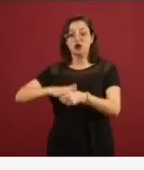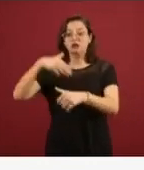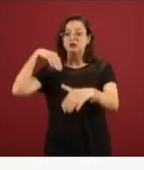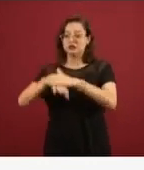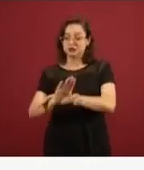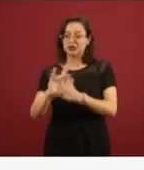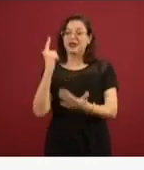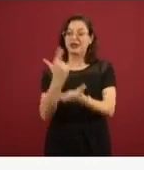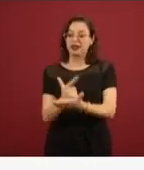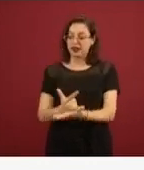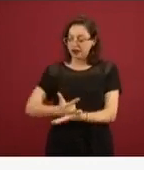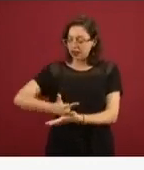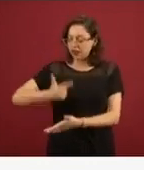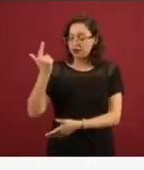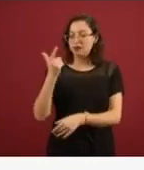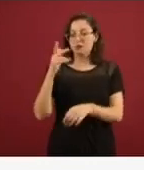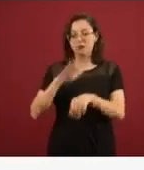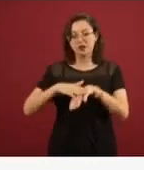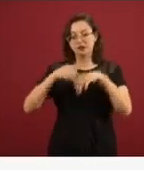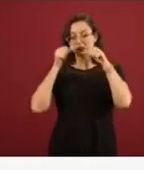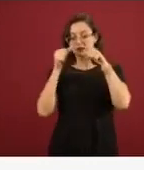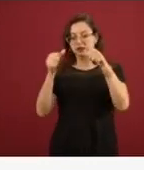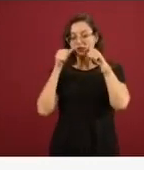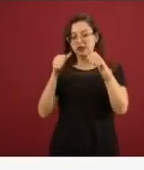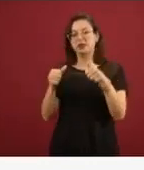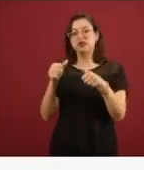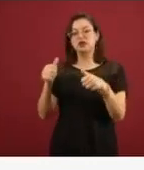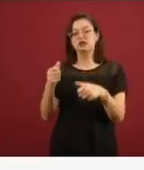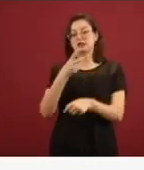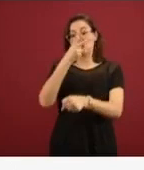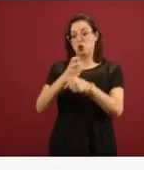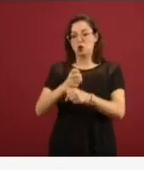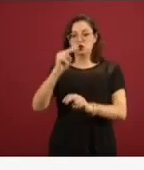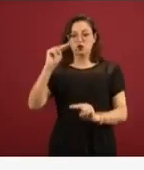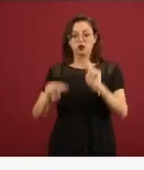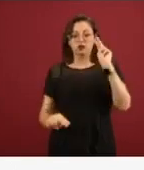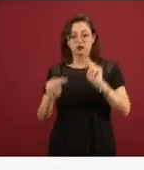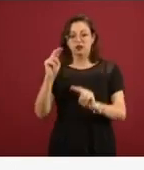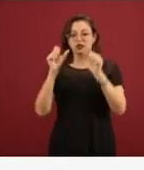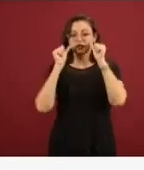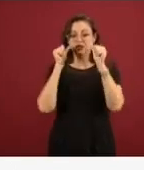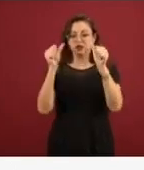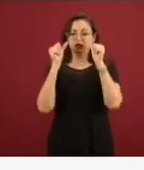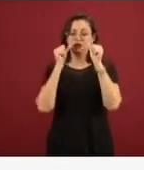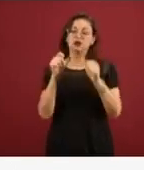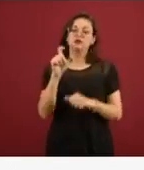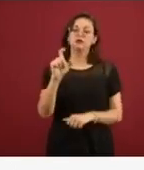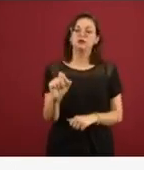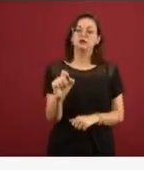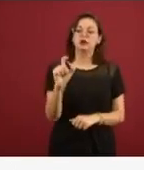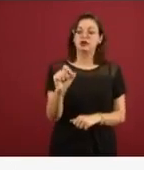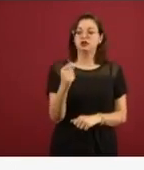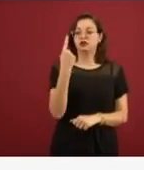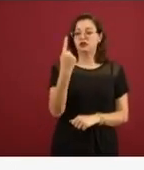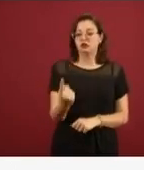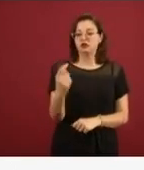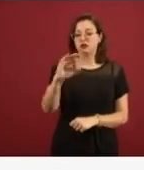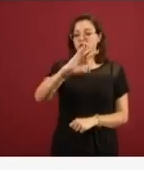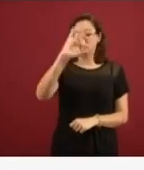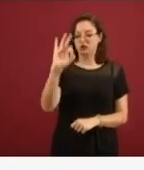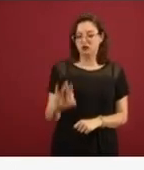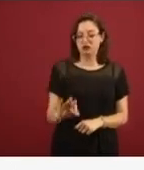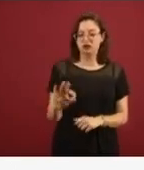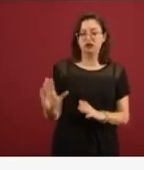que requieren de una atención especializada, de una cama en el segundo nivel de atención, casi el